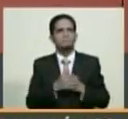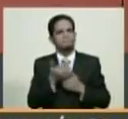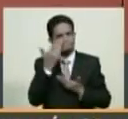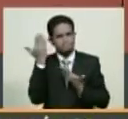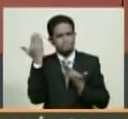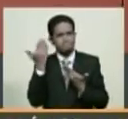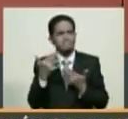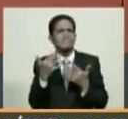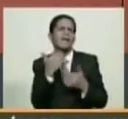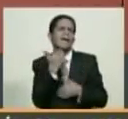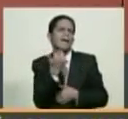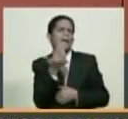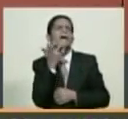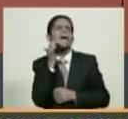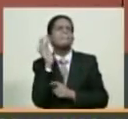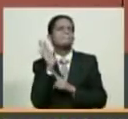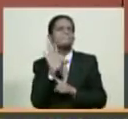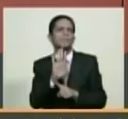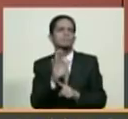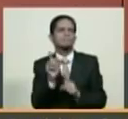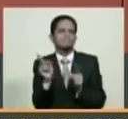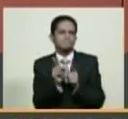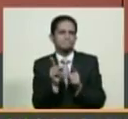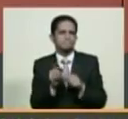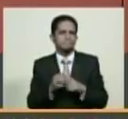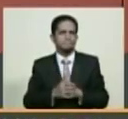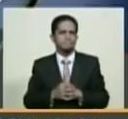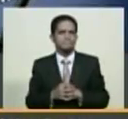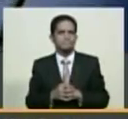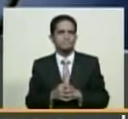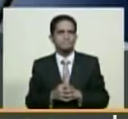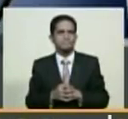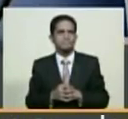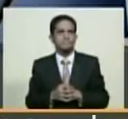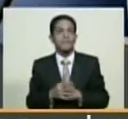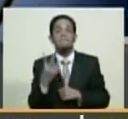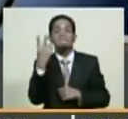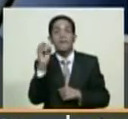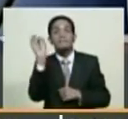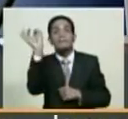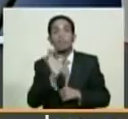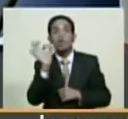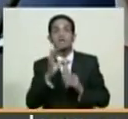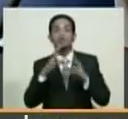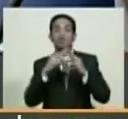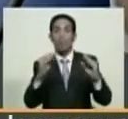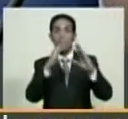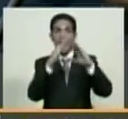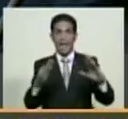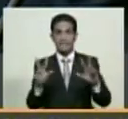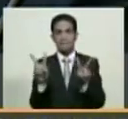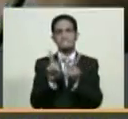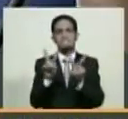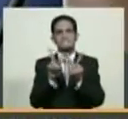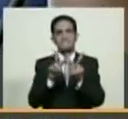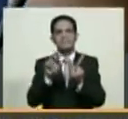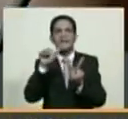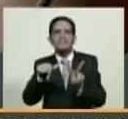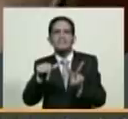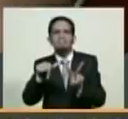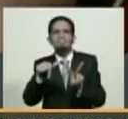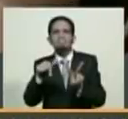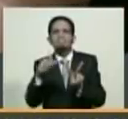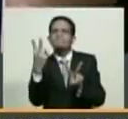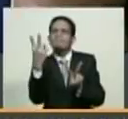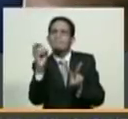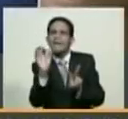algunos pocos ejemplos para no extendernos demasiado. El 20% de todas las viviendas de la Gran Misión Vivienda de Venezuela, al menos el